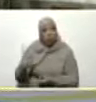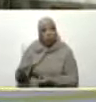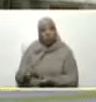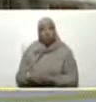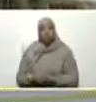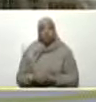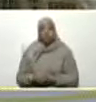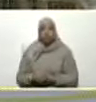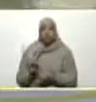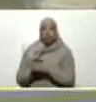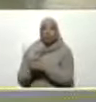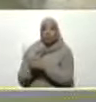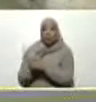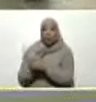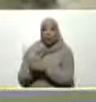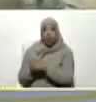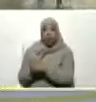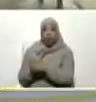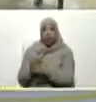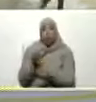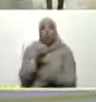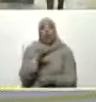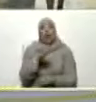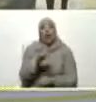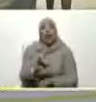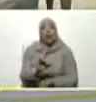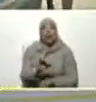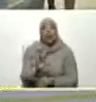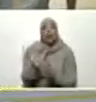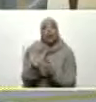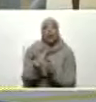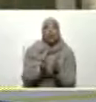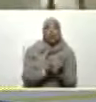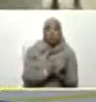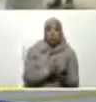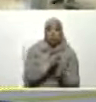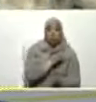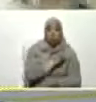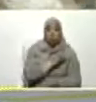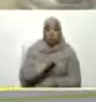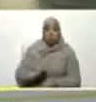de la solidaridad en Cristo Redentor.